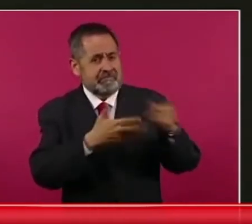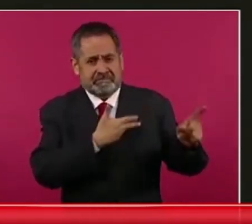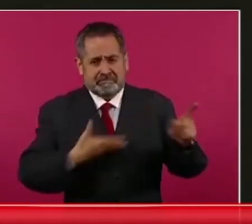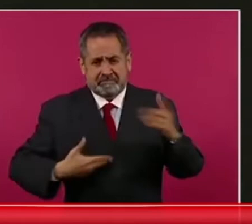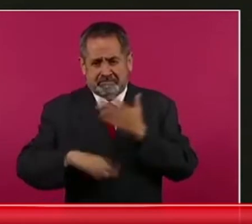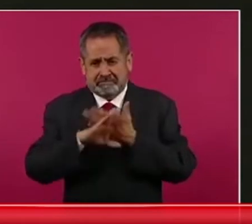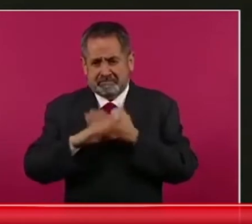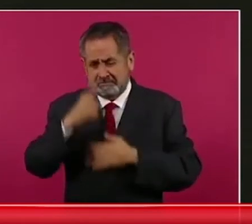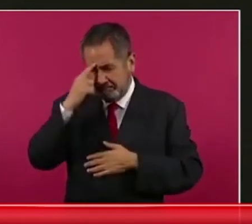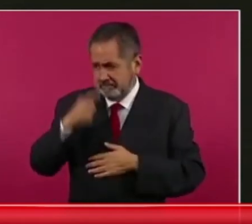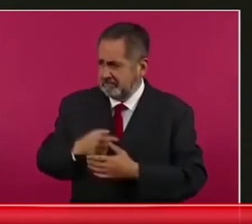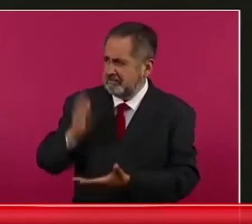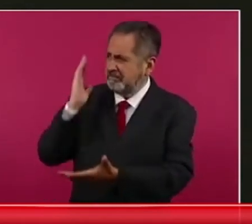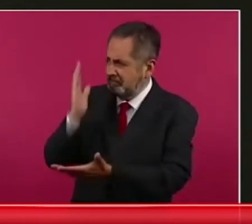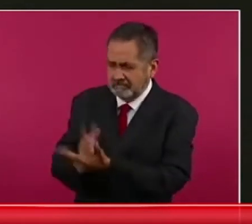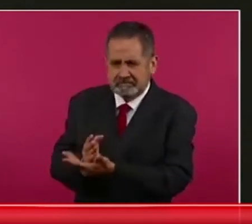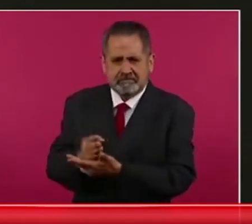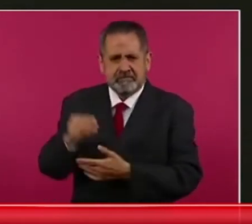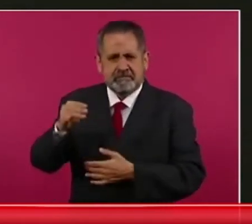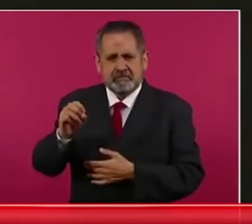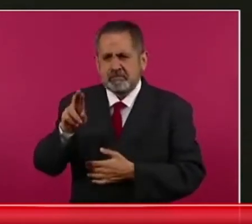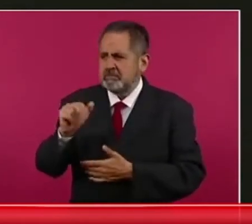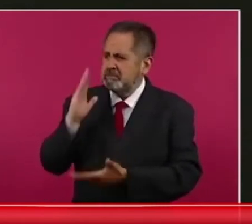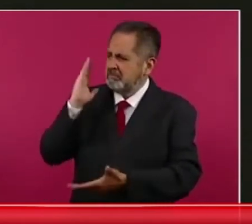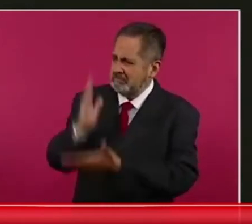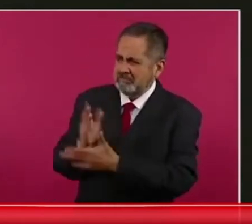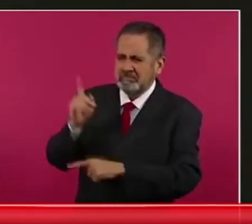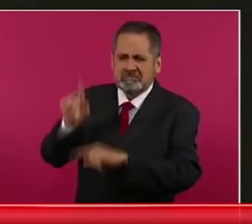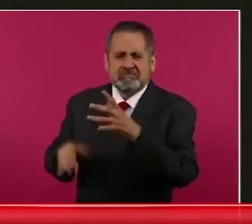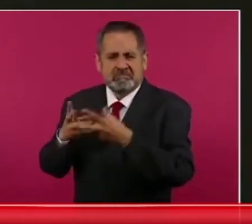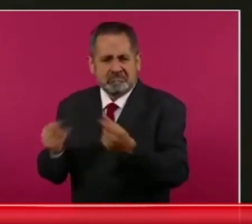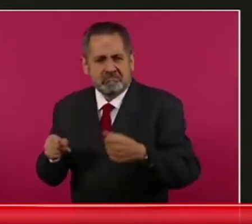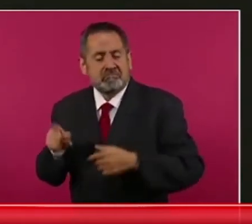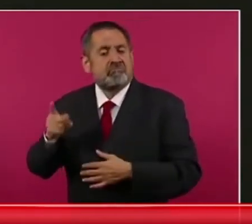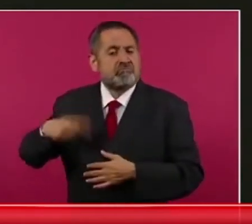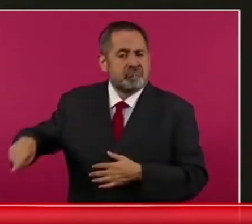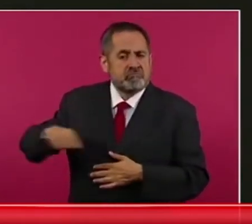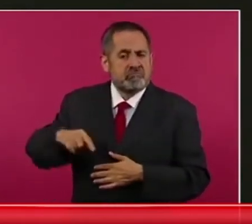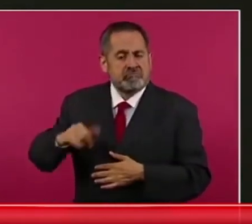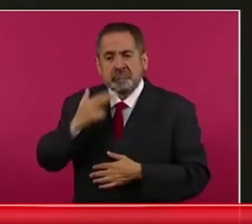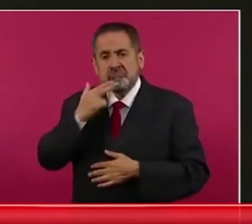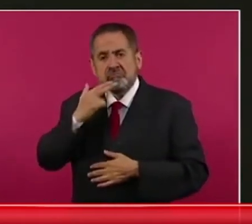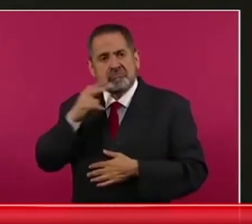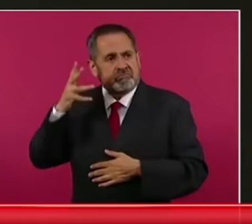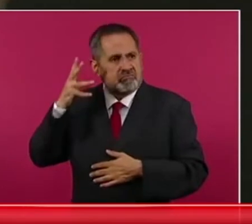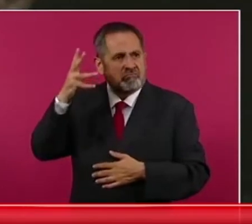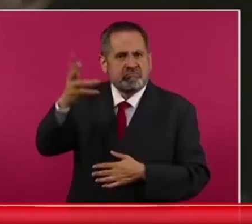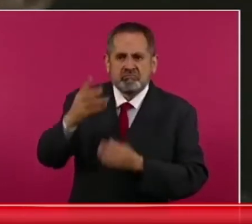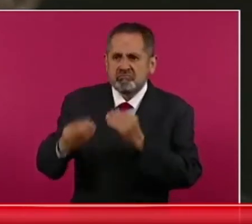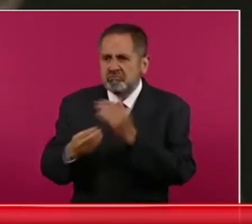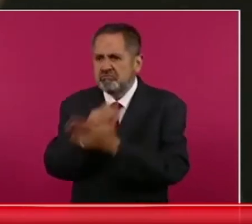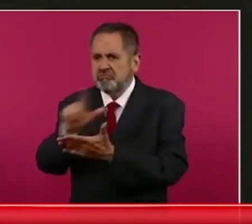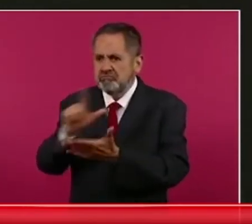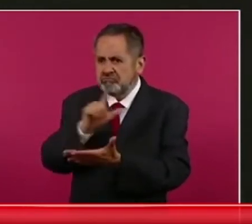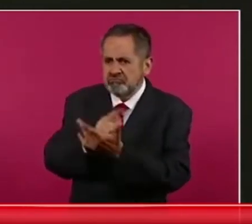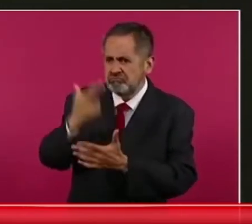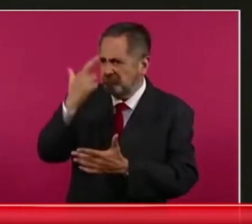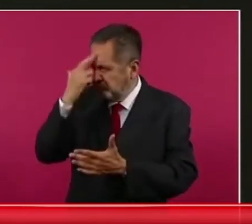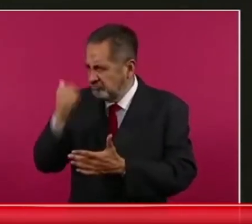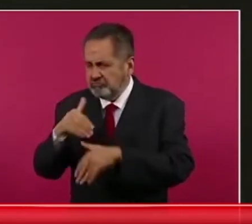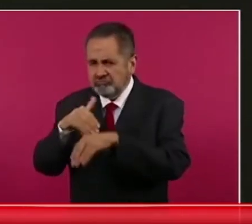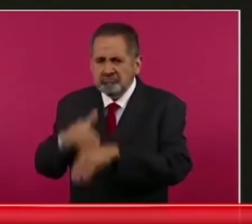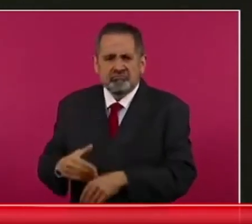avance el movimiento de transformación nacional capaz de crear una nueva legalidad, una